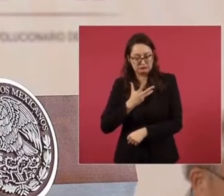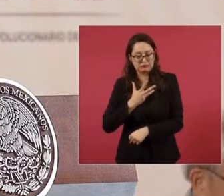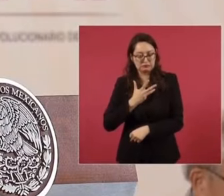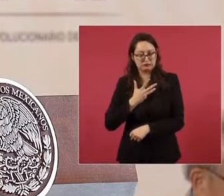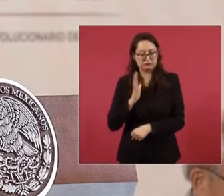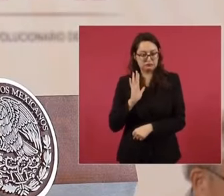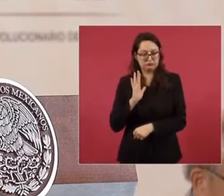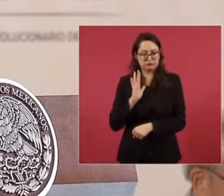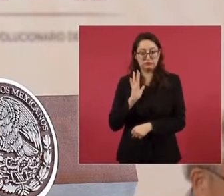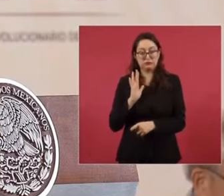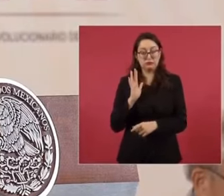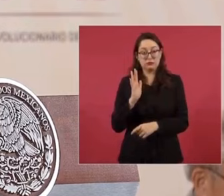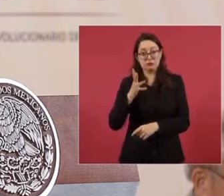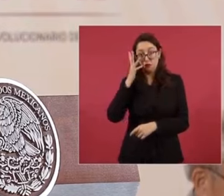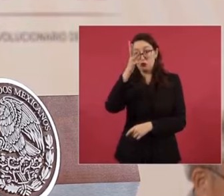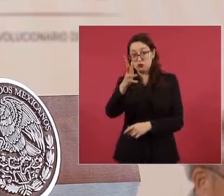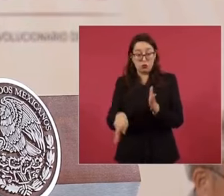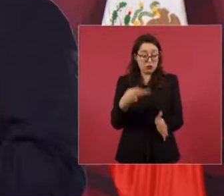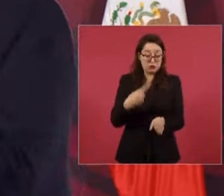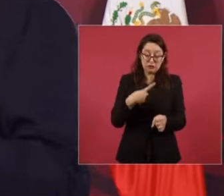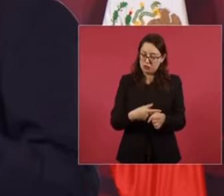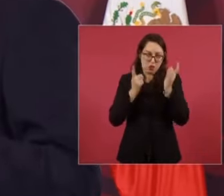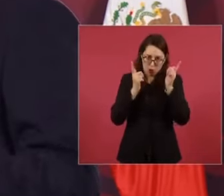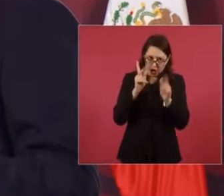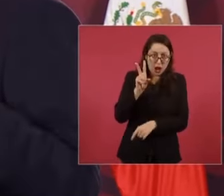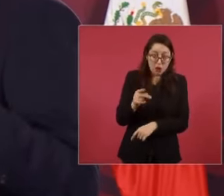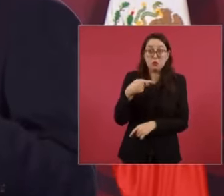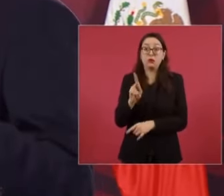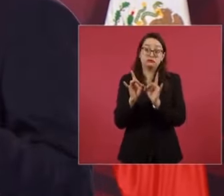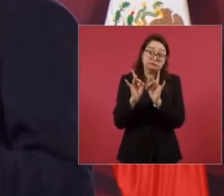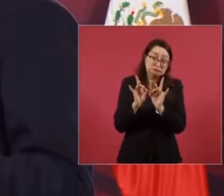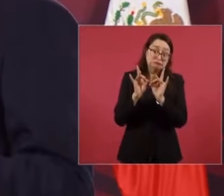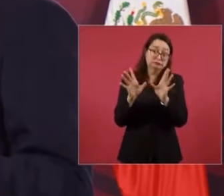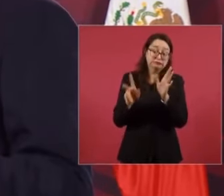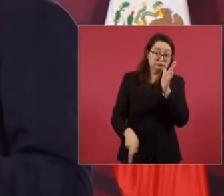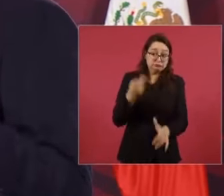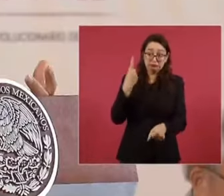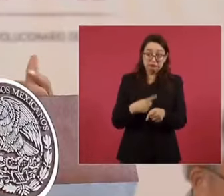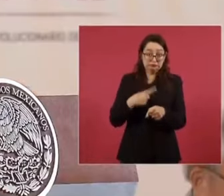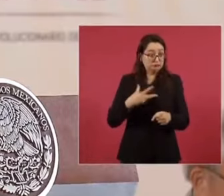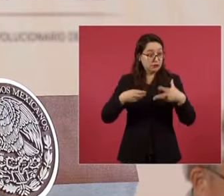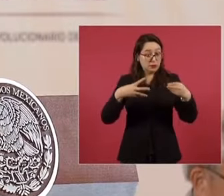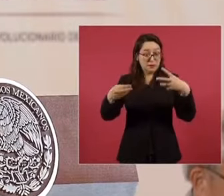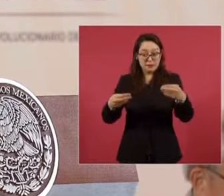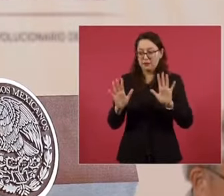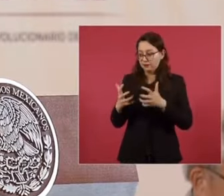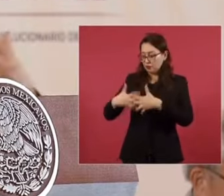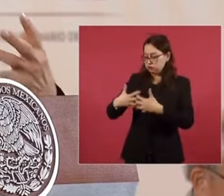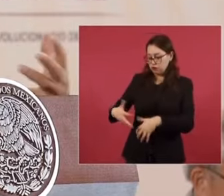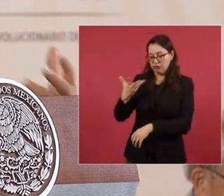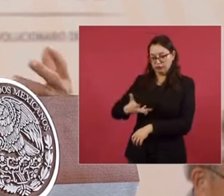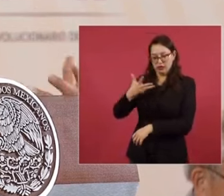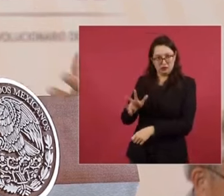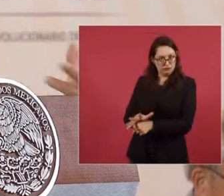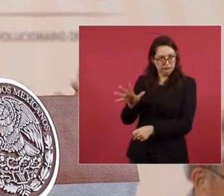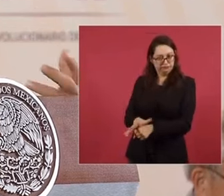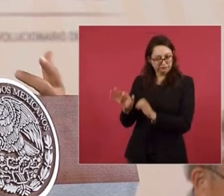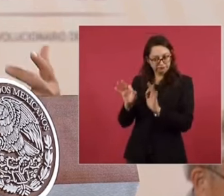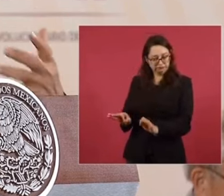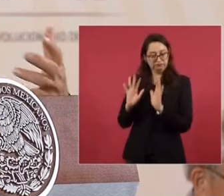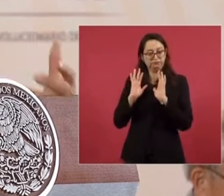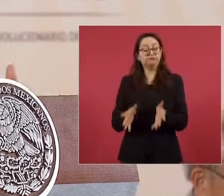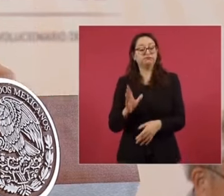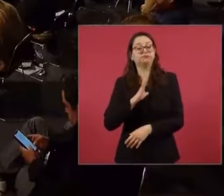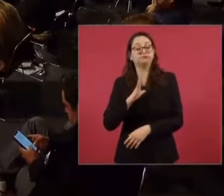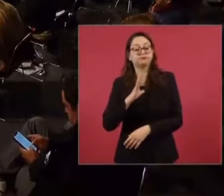vengan esas pandemias, ¿no? Pero ya tenemos equipo, porque sí padecimos mucho por falta de este equipo. Entonces ya se tienen estos equipos mexicanos